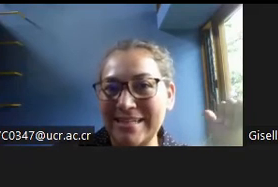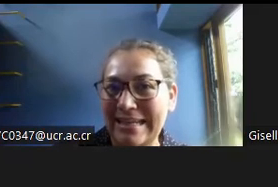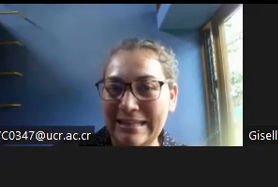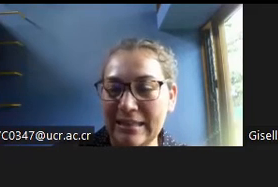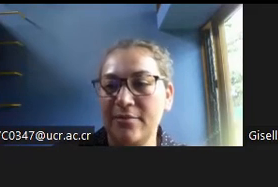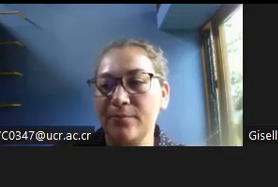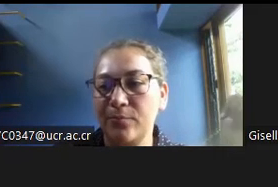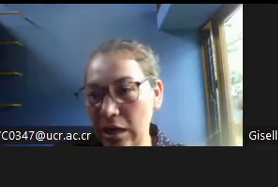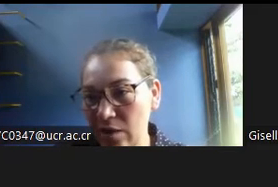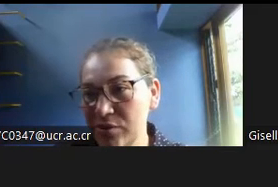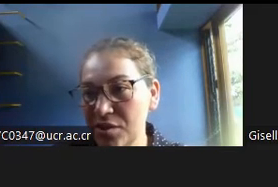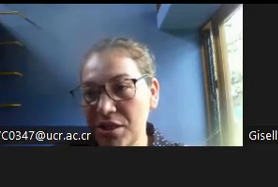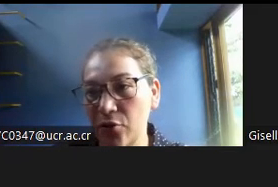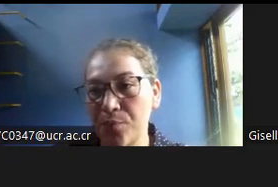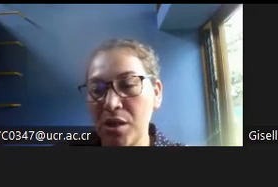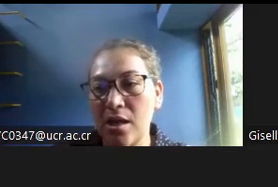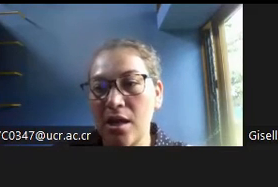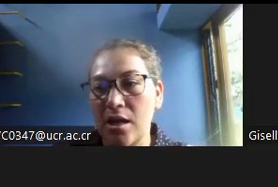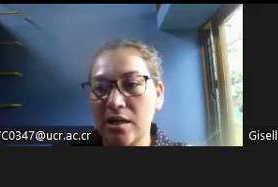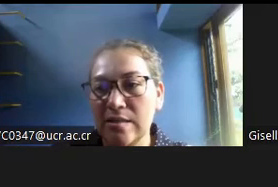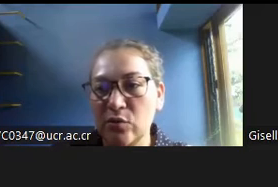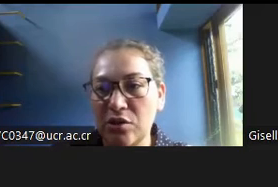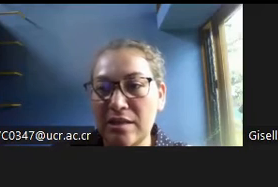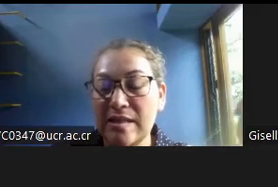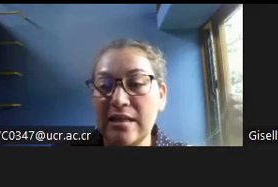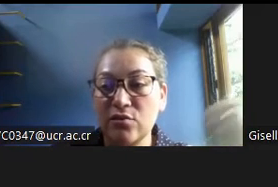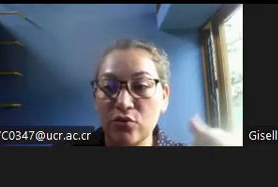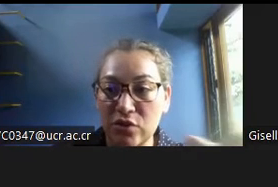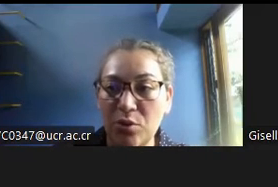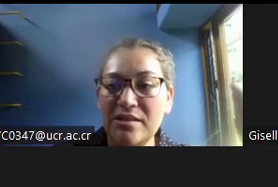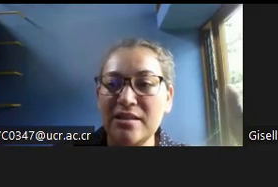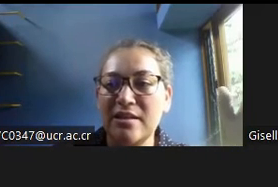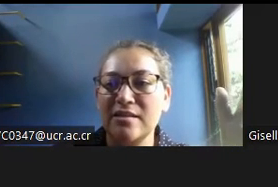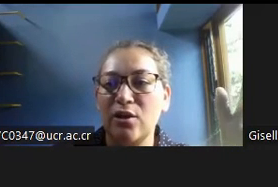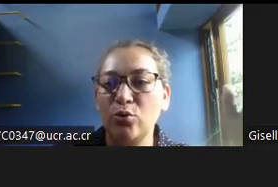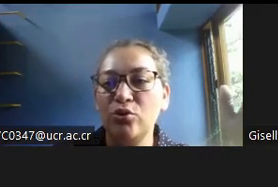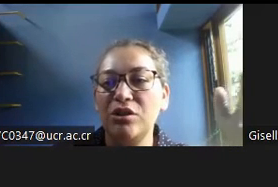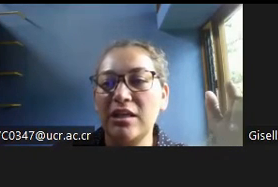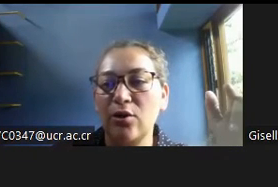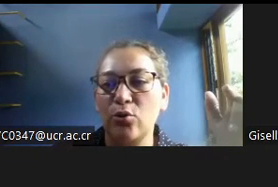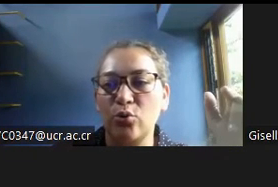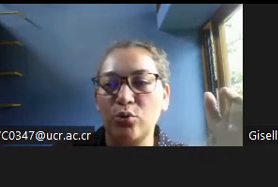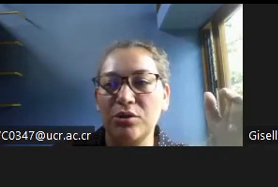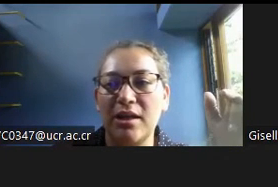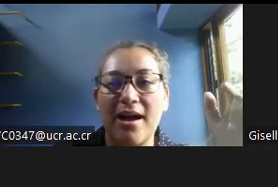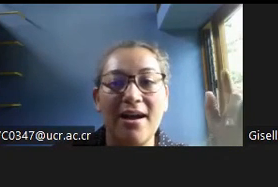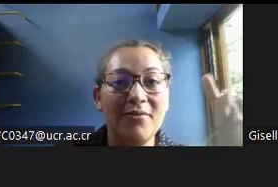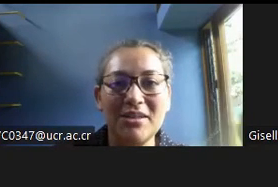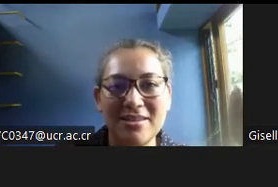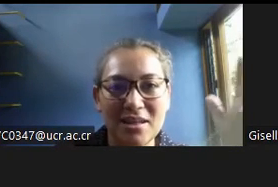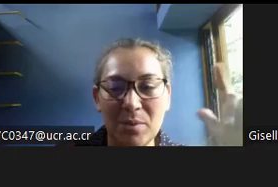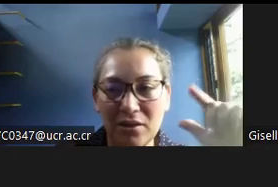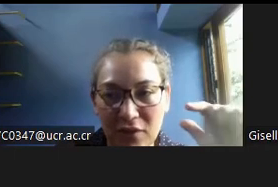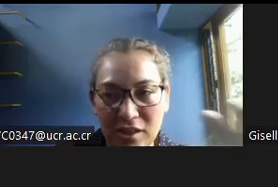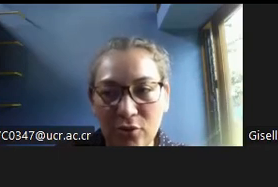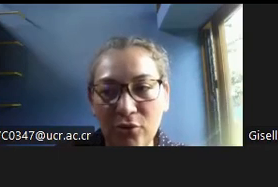triatomitas. Excelente. Hagamos ese video. Heridas emocionales y las consecuencias en la salud y la conducta. Ah, ven,